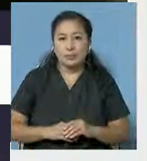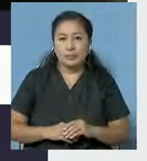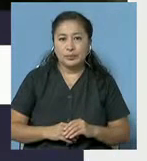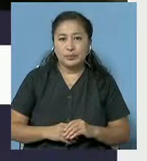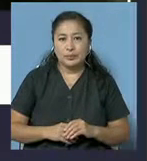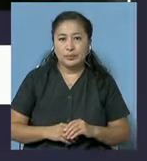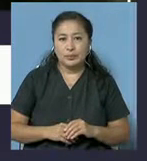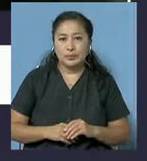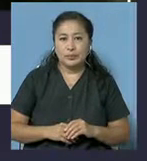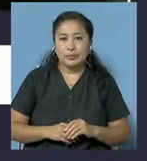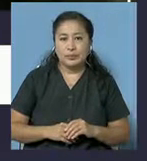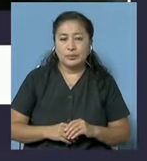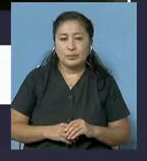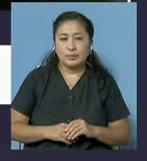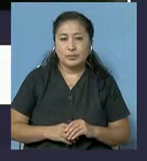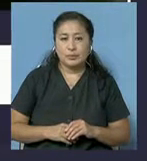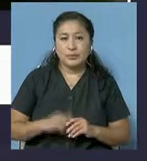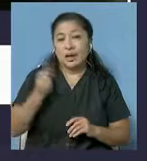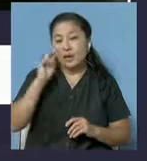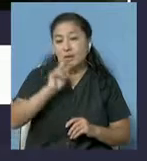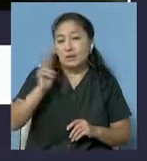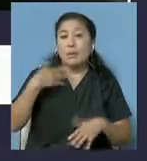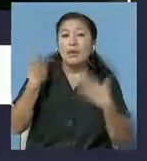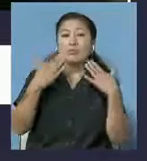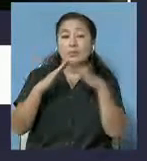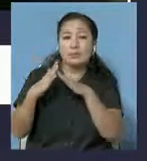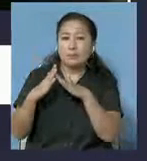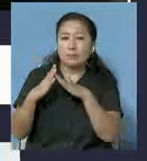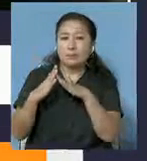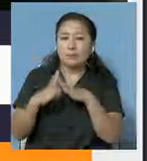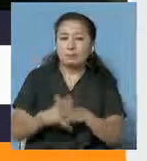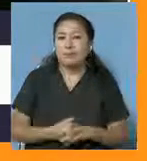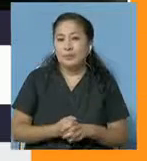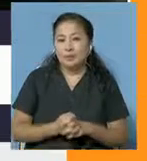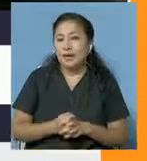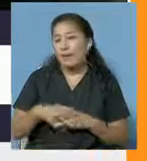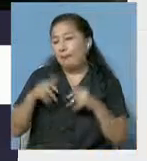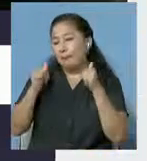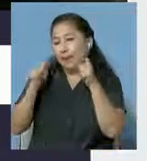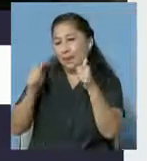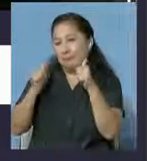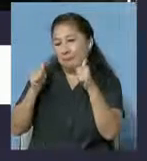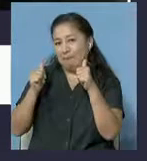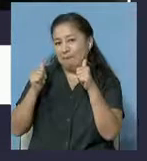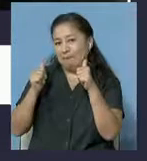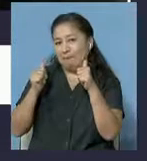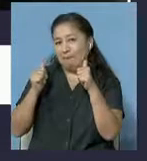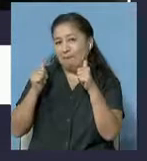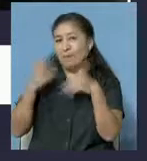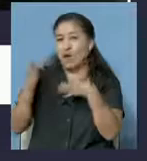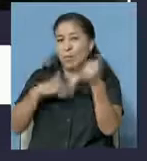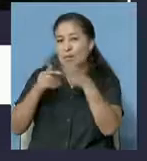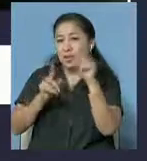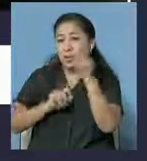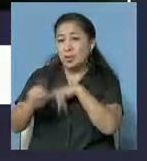en la cara de cada uno de los beneficiados. Ahí está. Bueno, Fabián, queríamos hablar